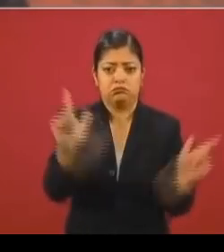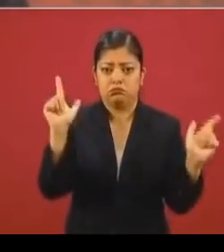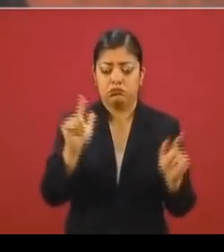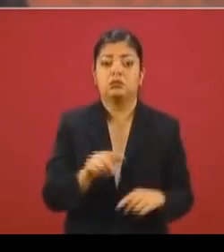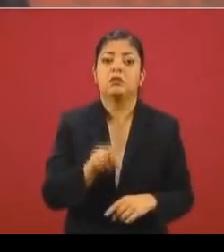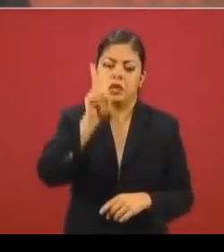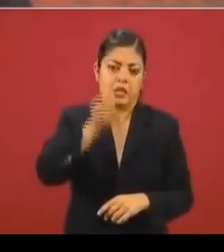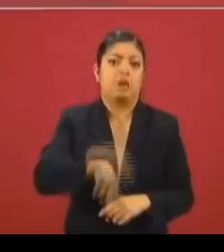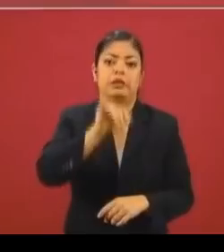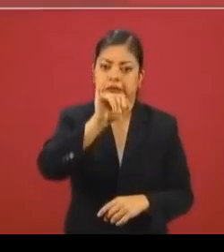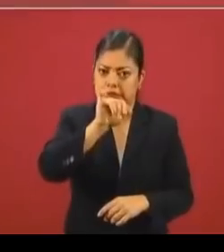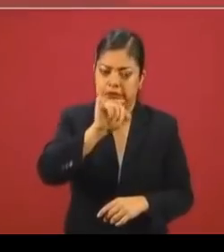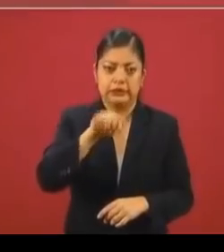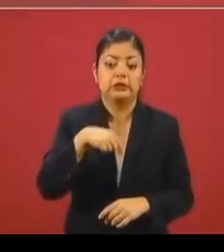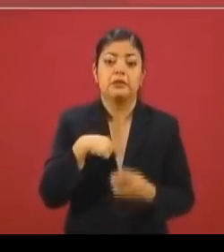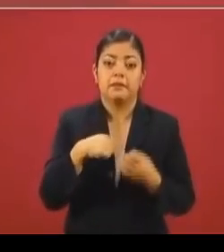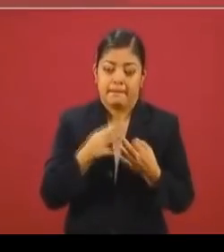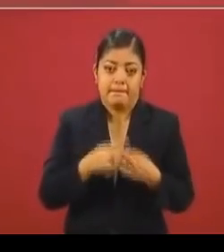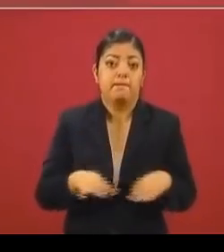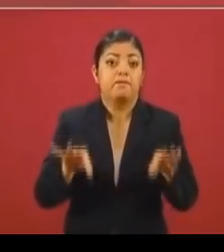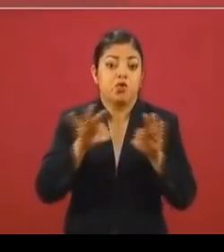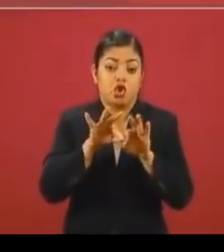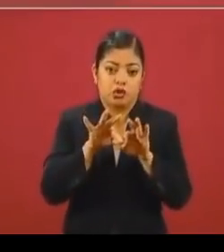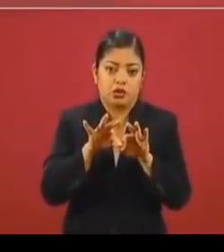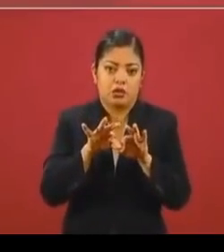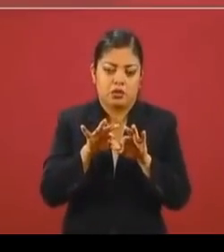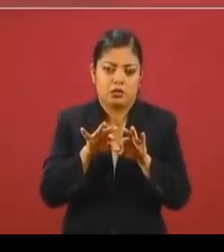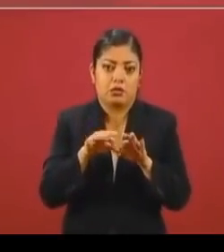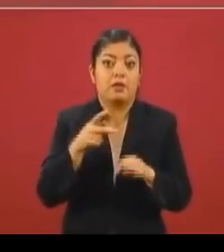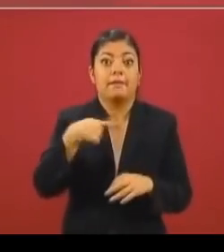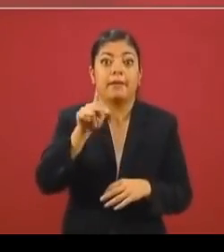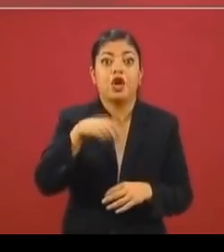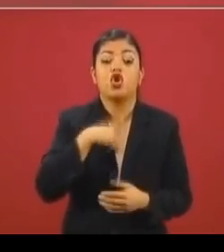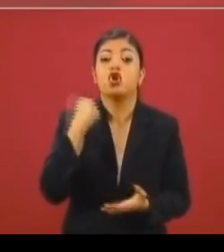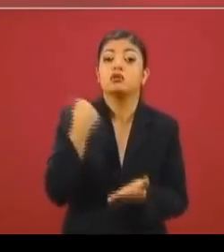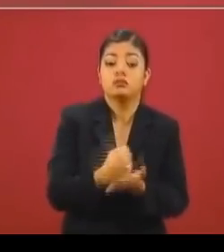importa mucho, aunque no es obligatorio,